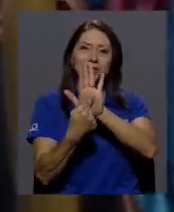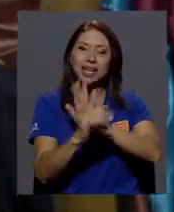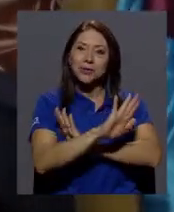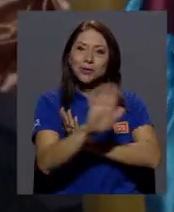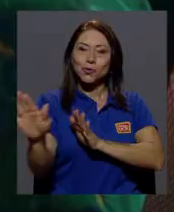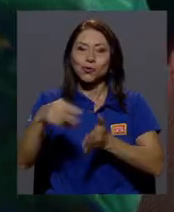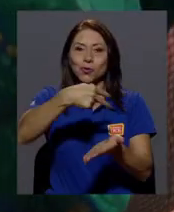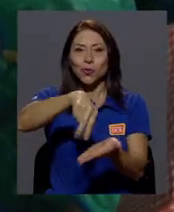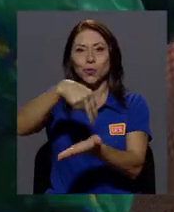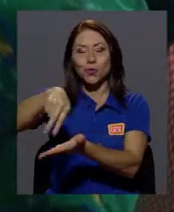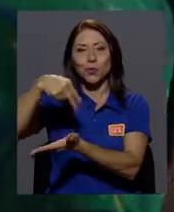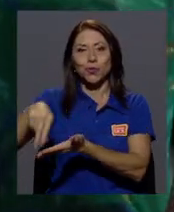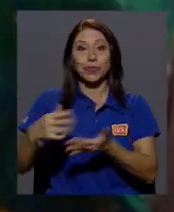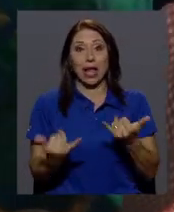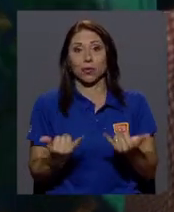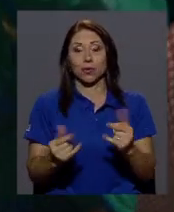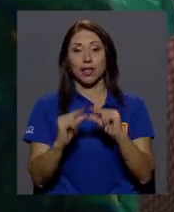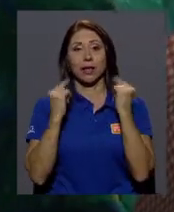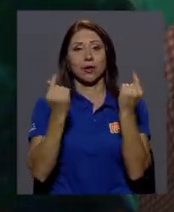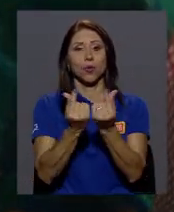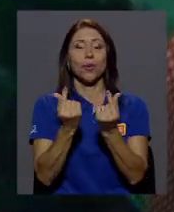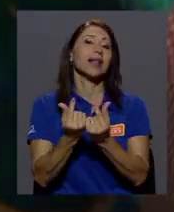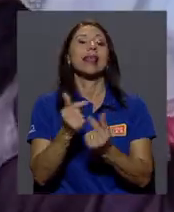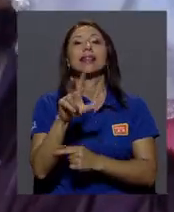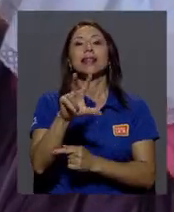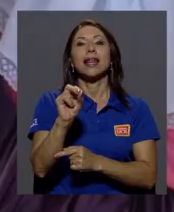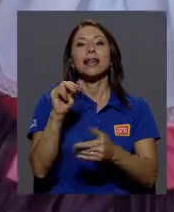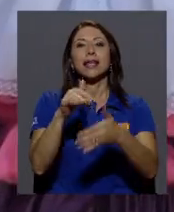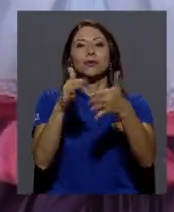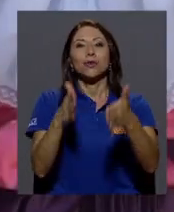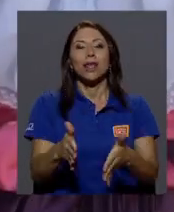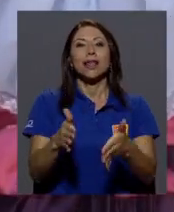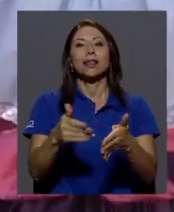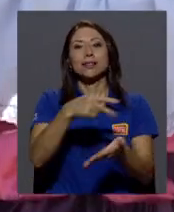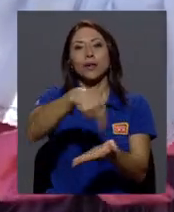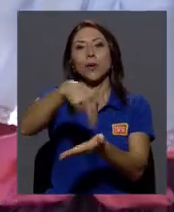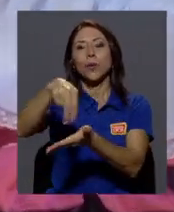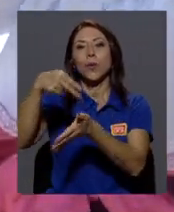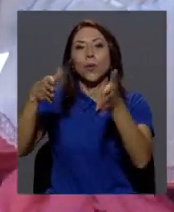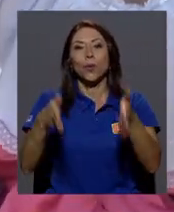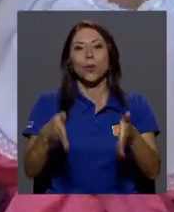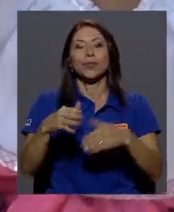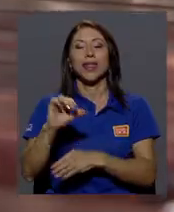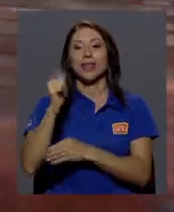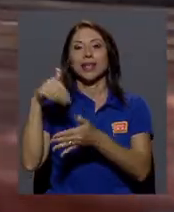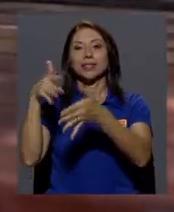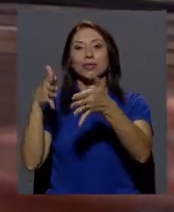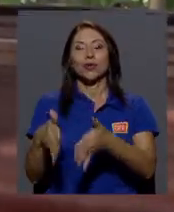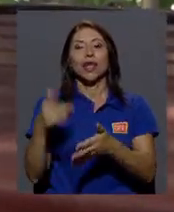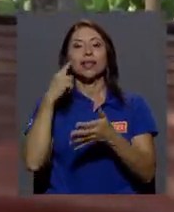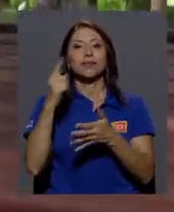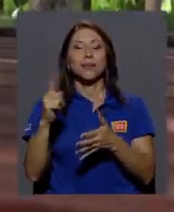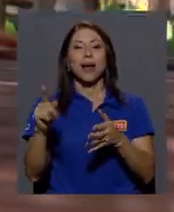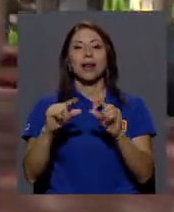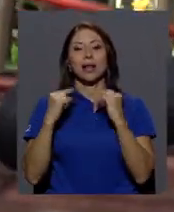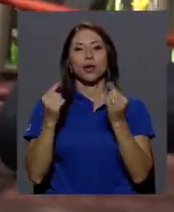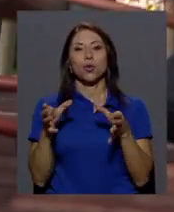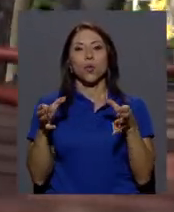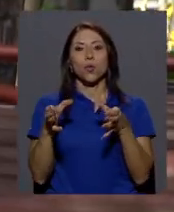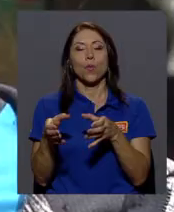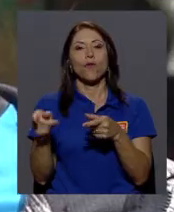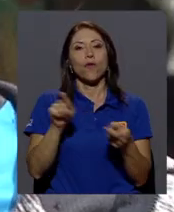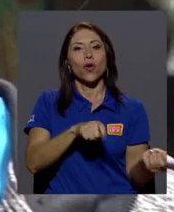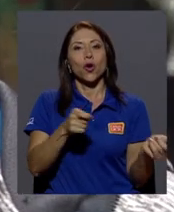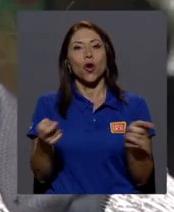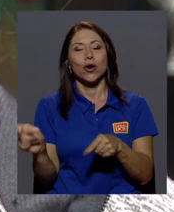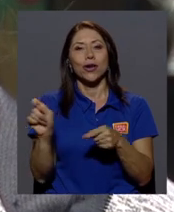sus coreografías. En la actualidad, la agrupación tiene 30 estudiantes en el elenco de bailarines y 10 en el ensamble folclórico.